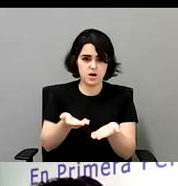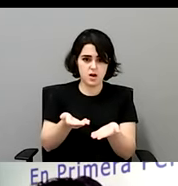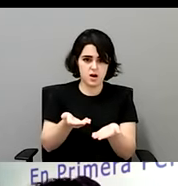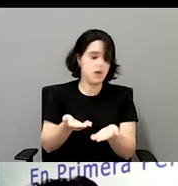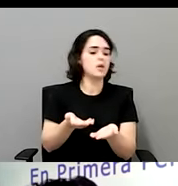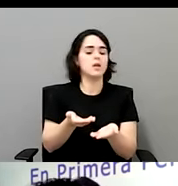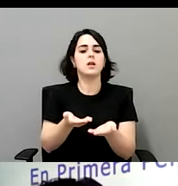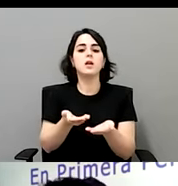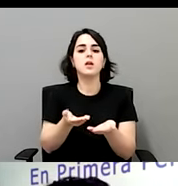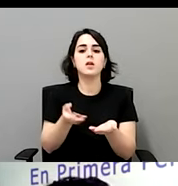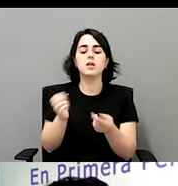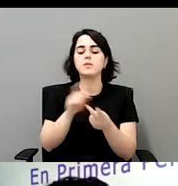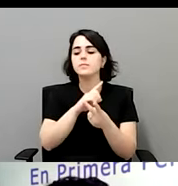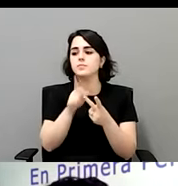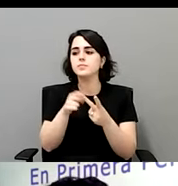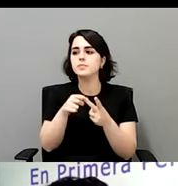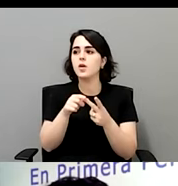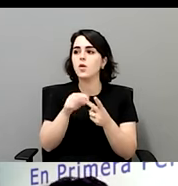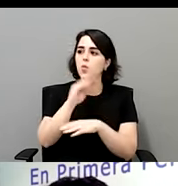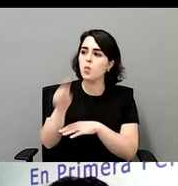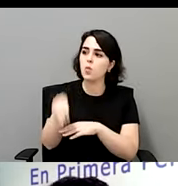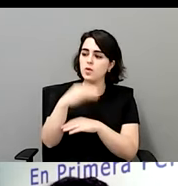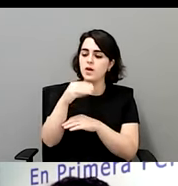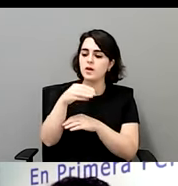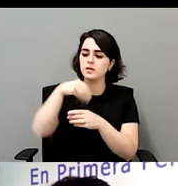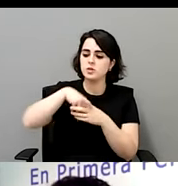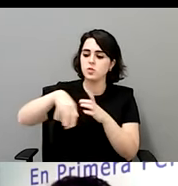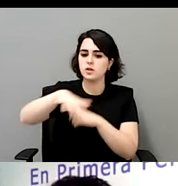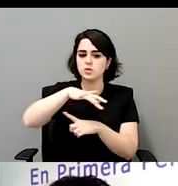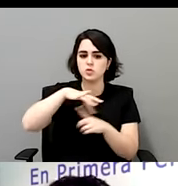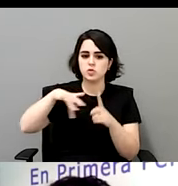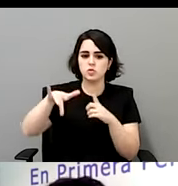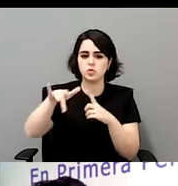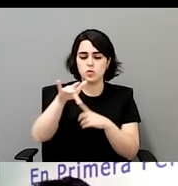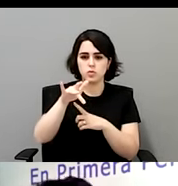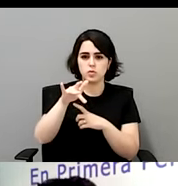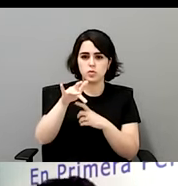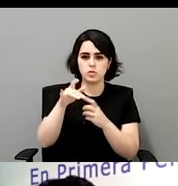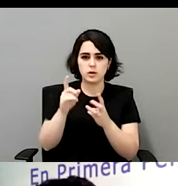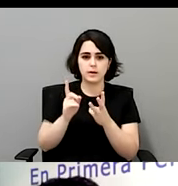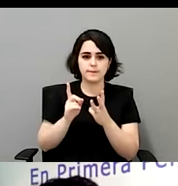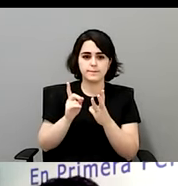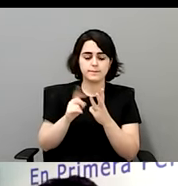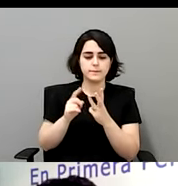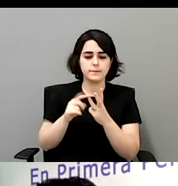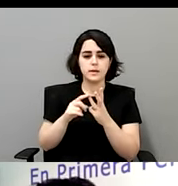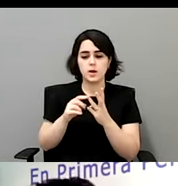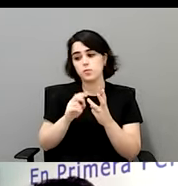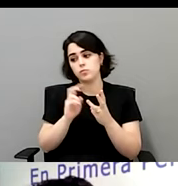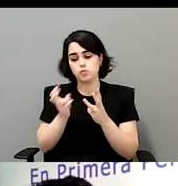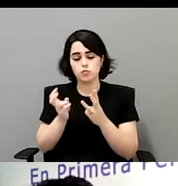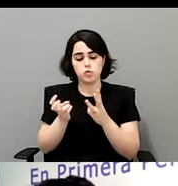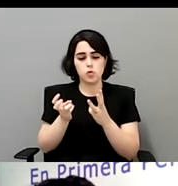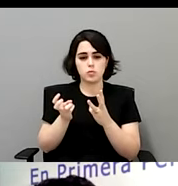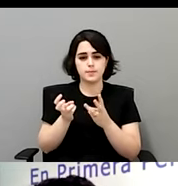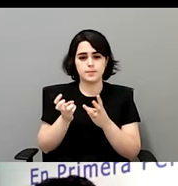La ayuda de cuidados en el entorno, que era de ellos conocían. Y por otro lado, la